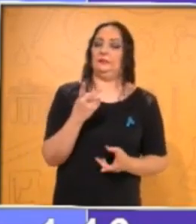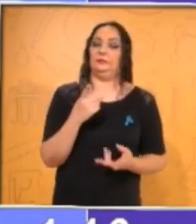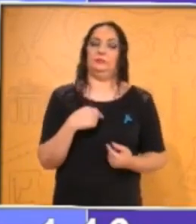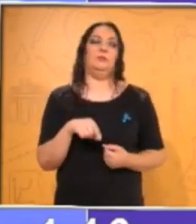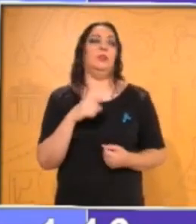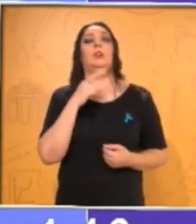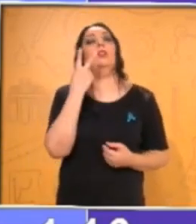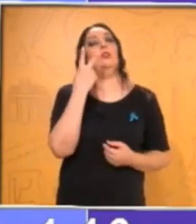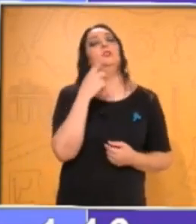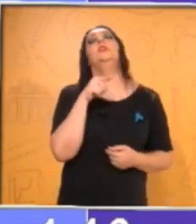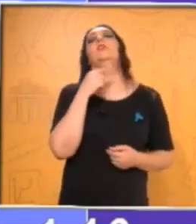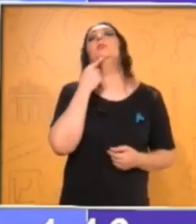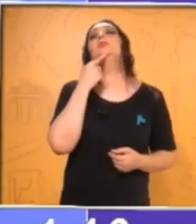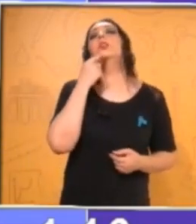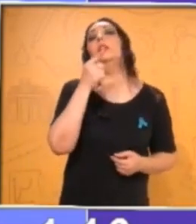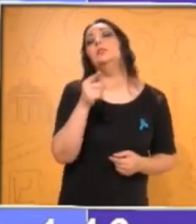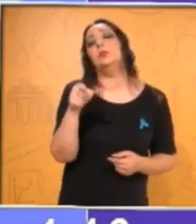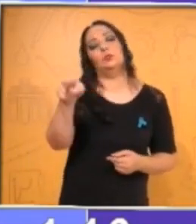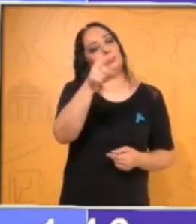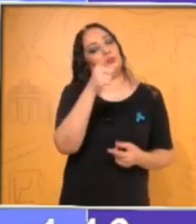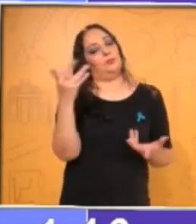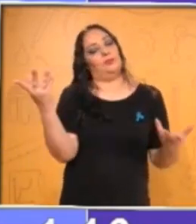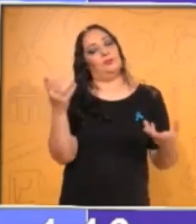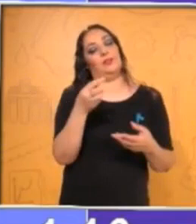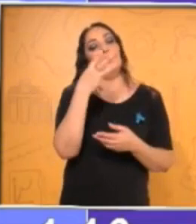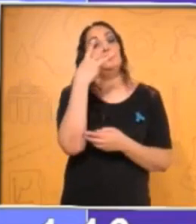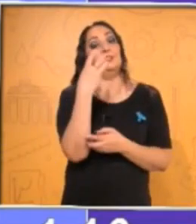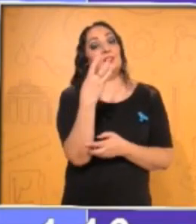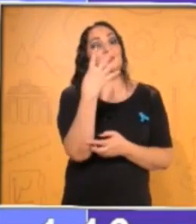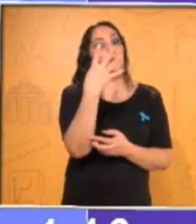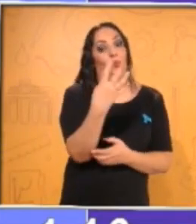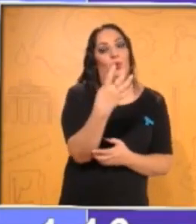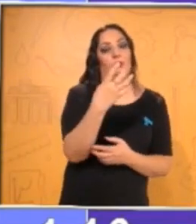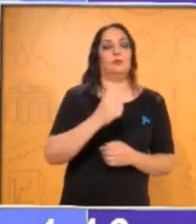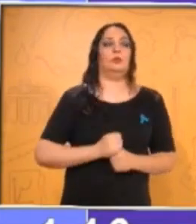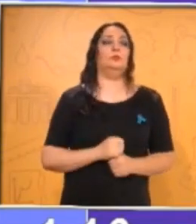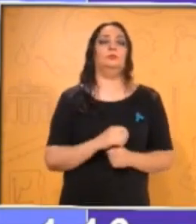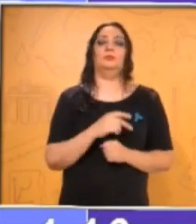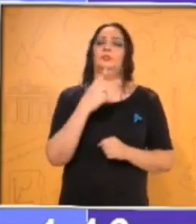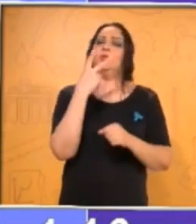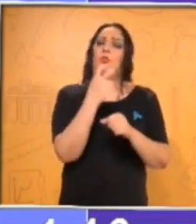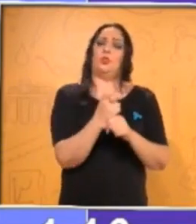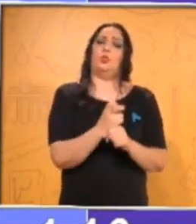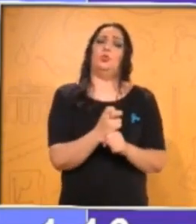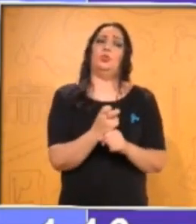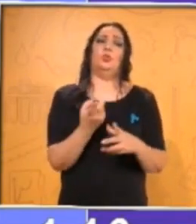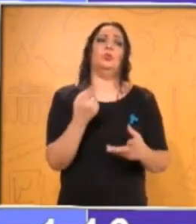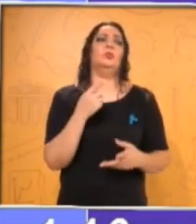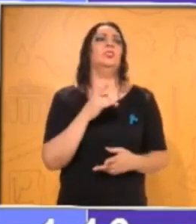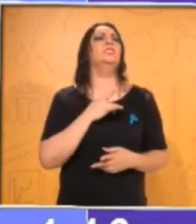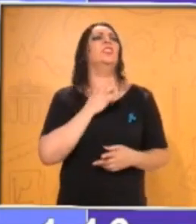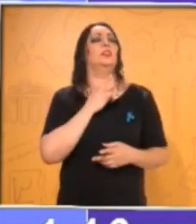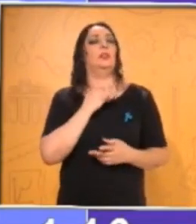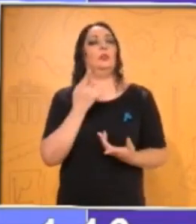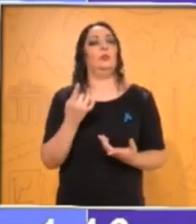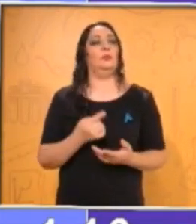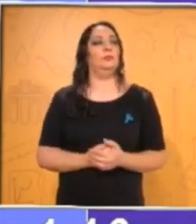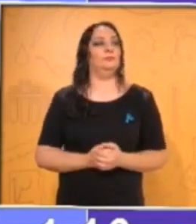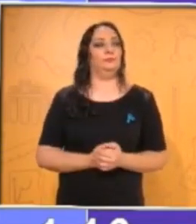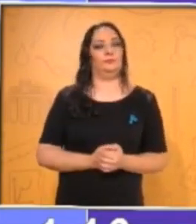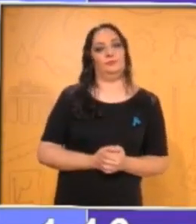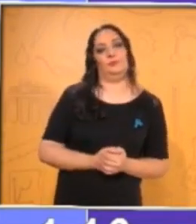vamos a decir y ustedes van a continuar con la 3 y la 4. Entonces, la número 2, ¿qué sentido es?